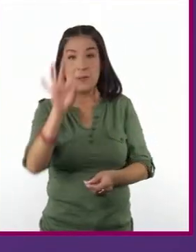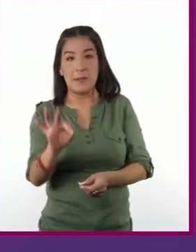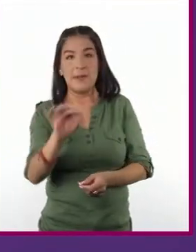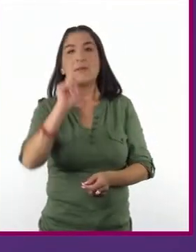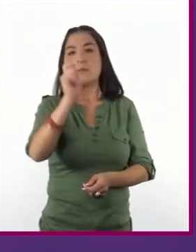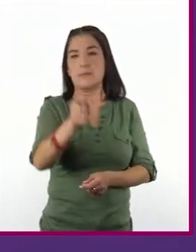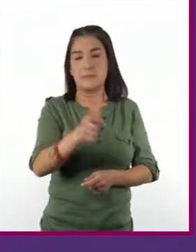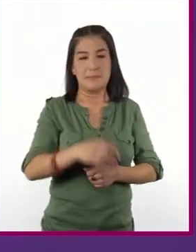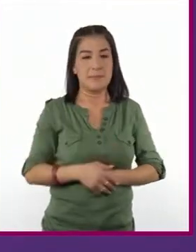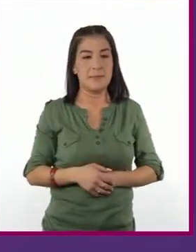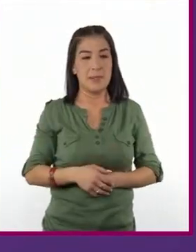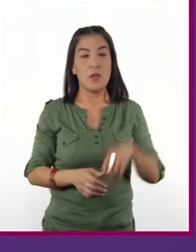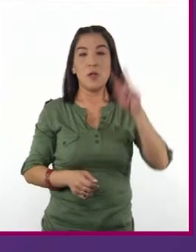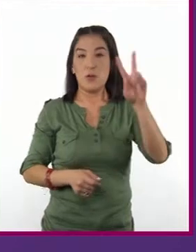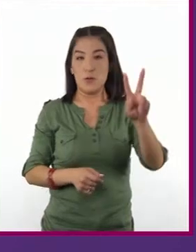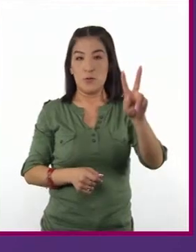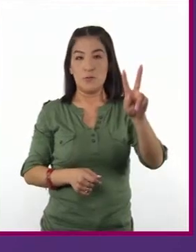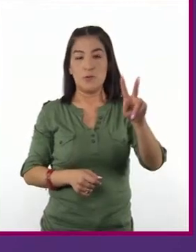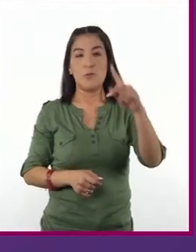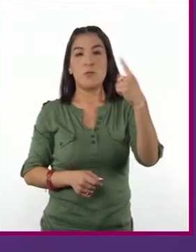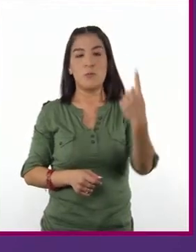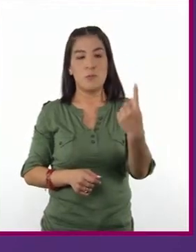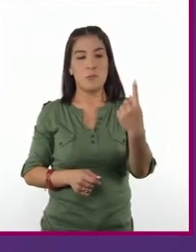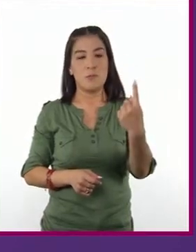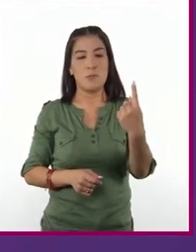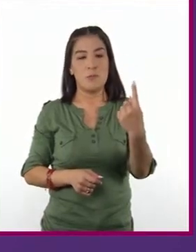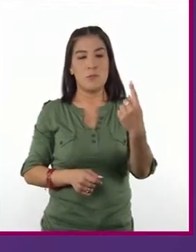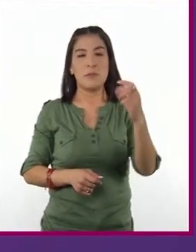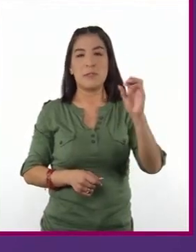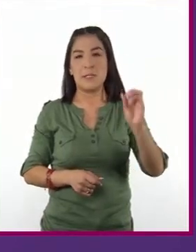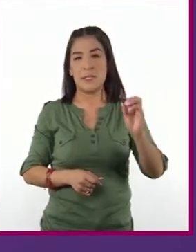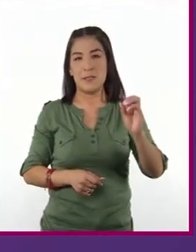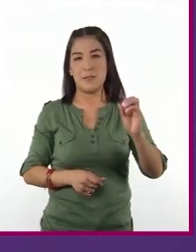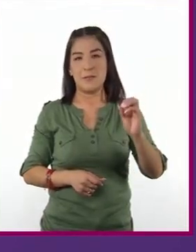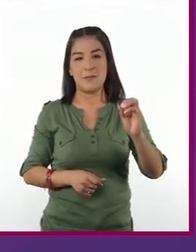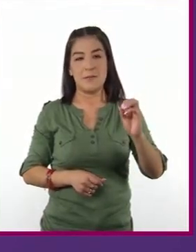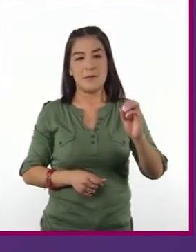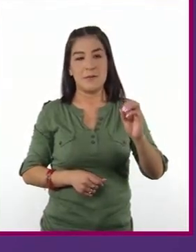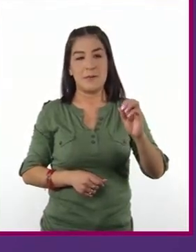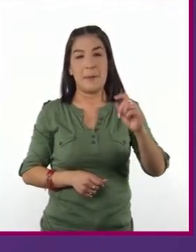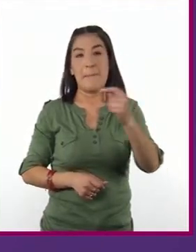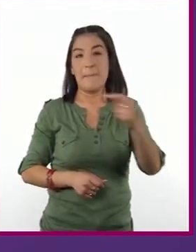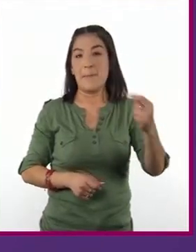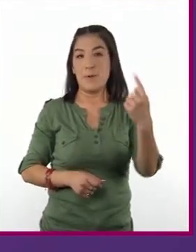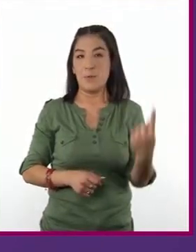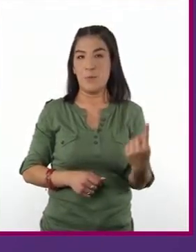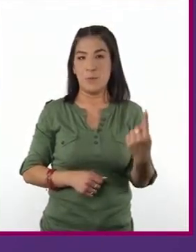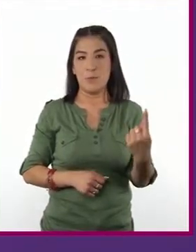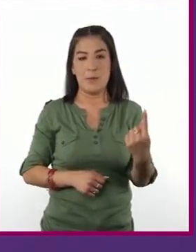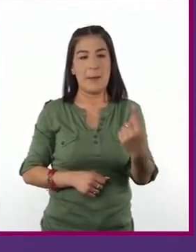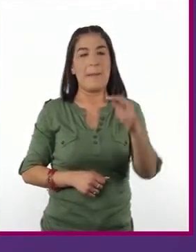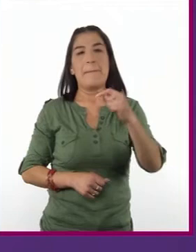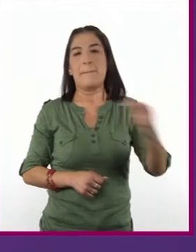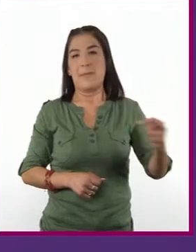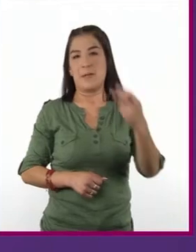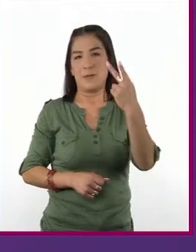son 2, 1, 0, menos 1 y menos